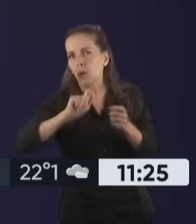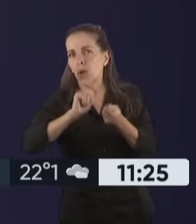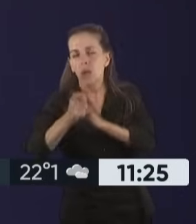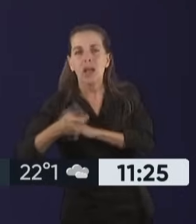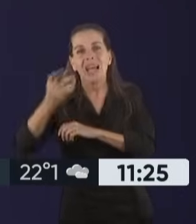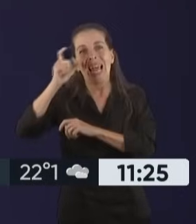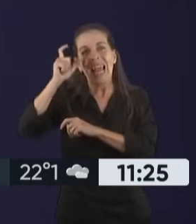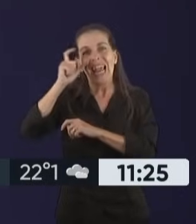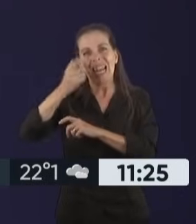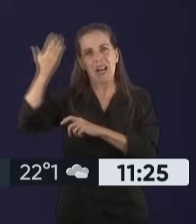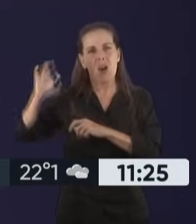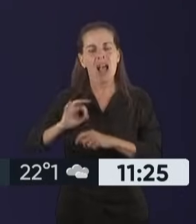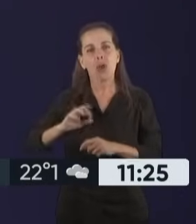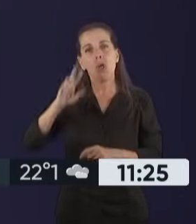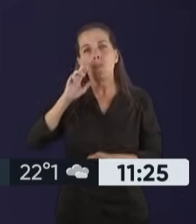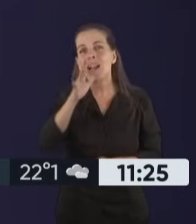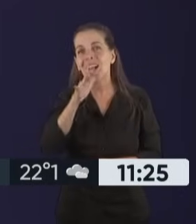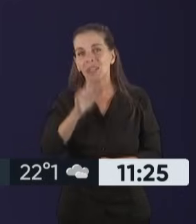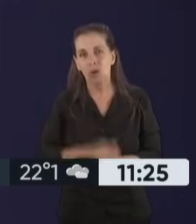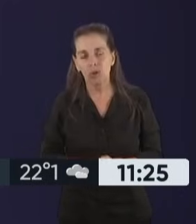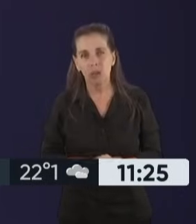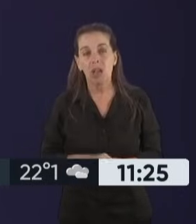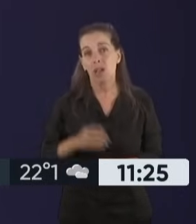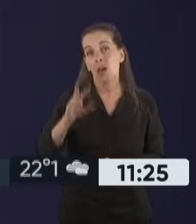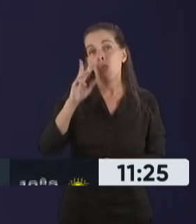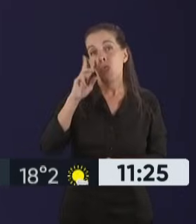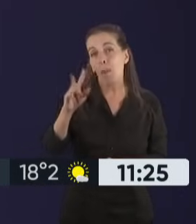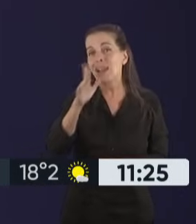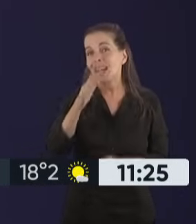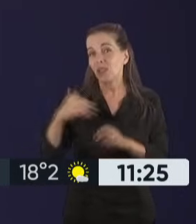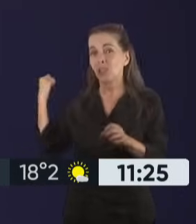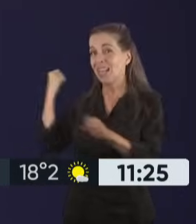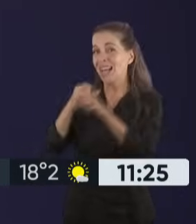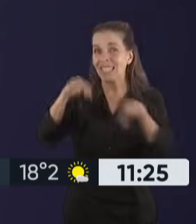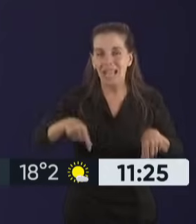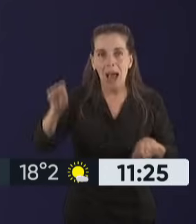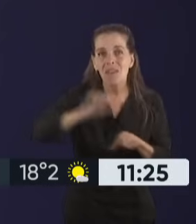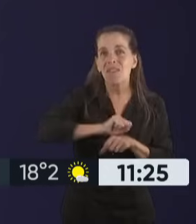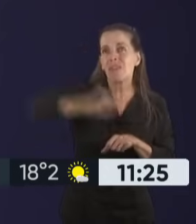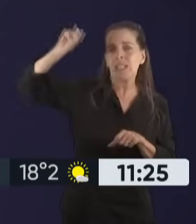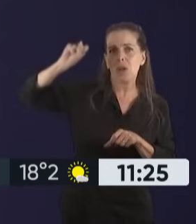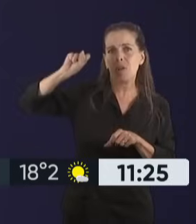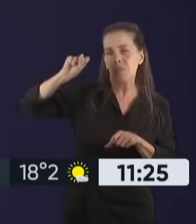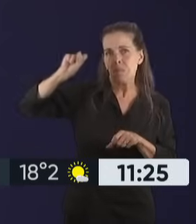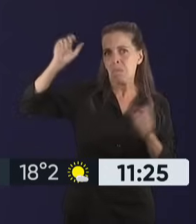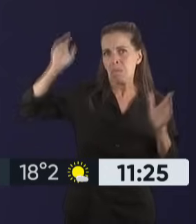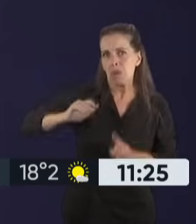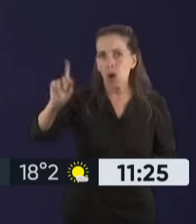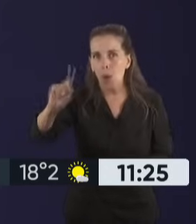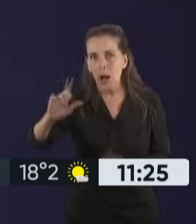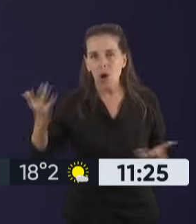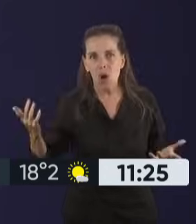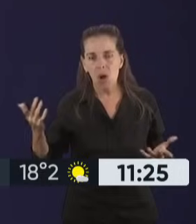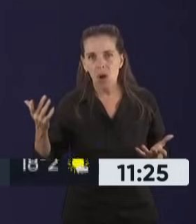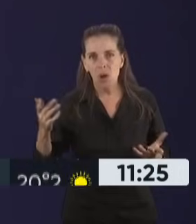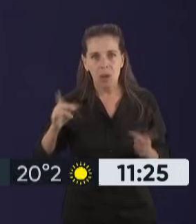del 2014. Y vos sabés que de enero del 2014 hasta acá la inflación no se frenó con esa regulación de precios, ni con ninguna otra,